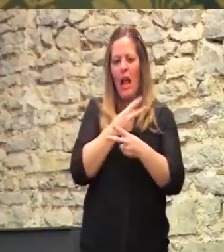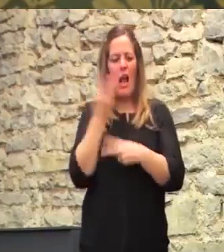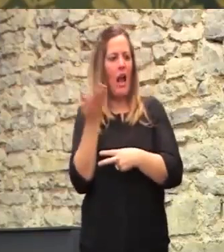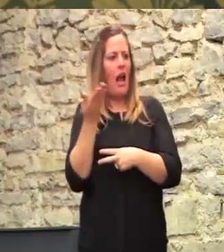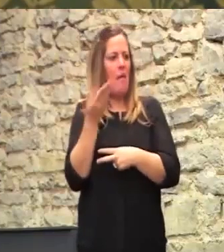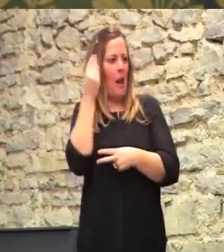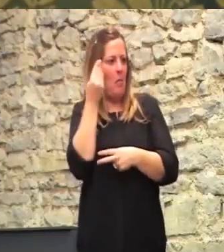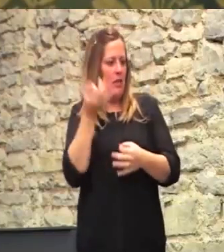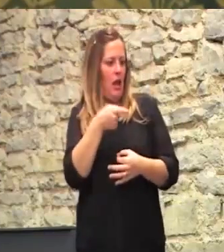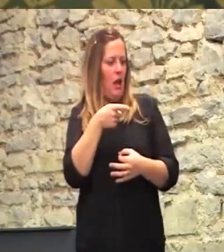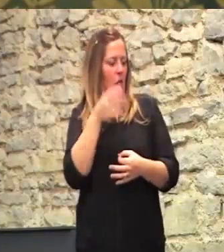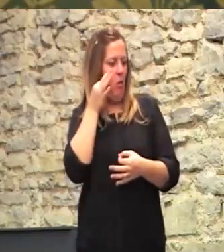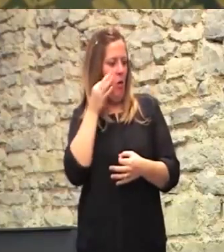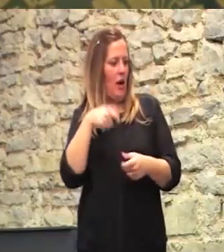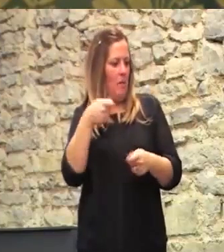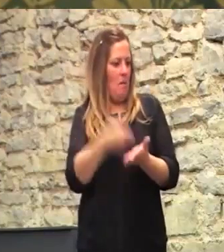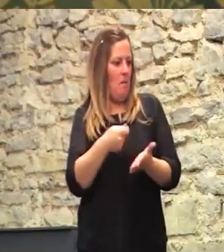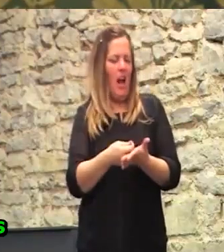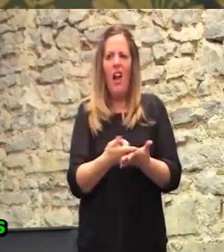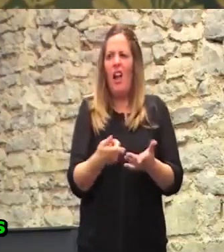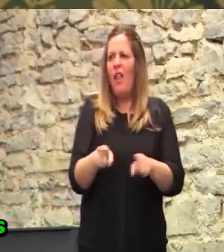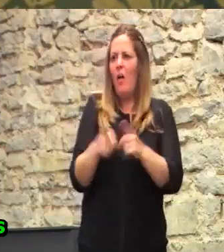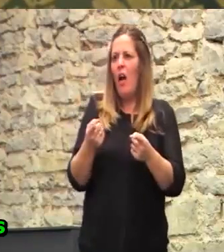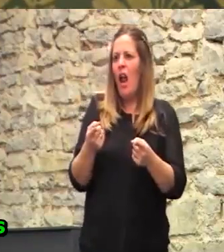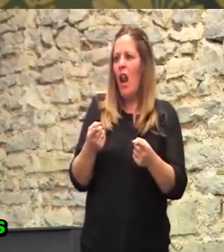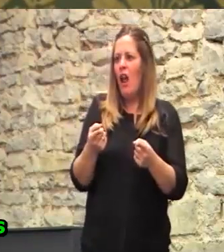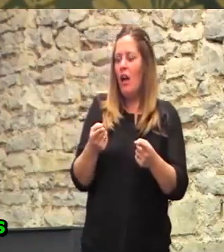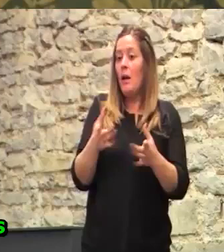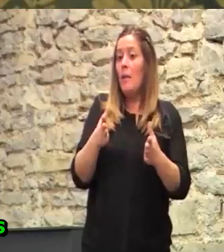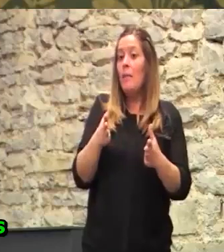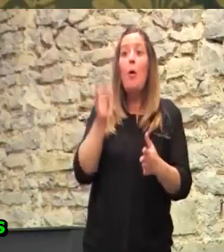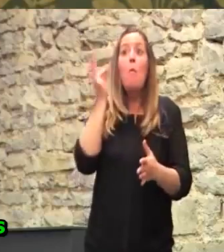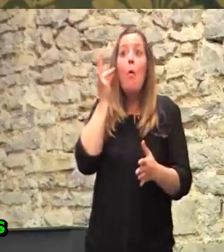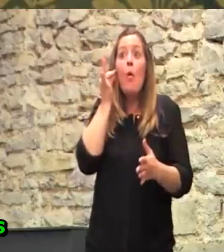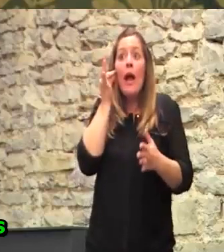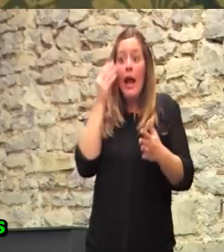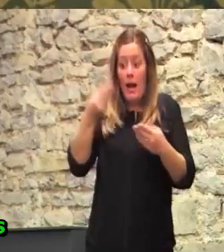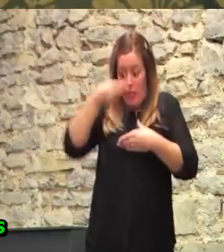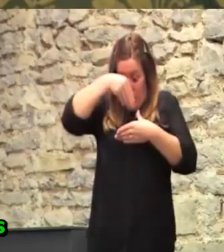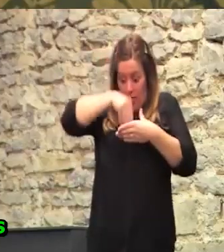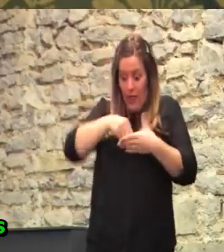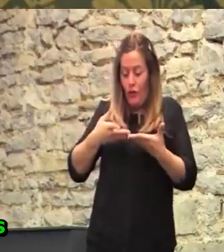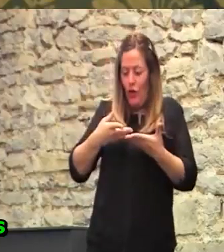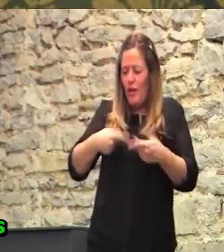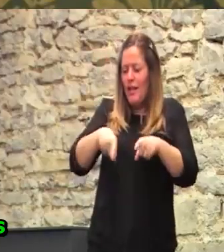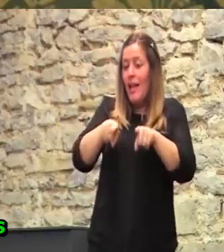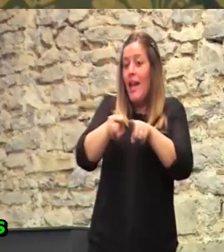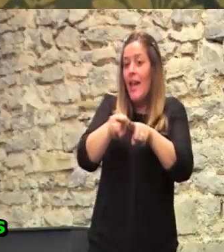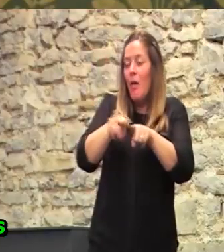pero yo era el mozo de adentro de ella es decir ir a los mandatos patriarcales